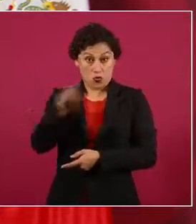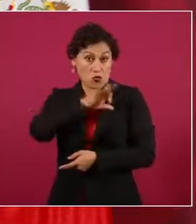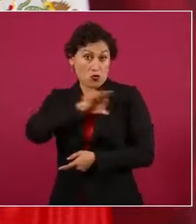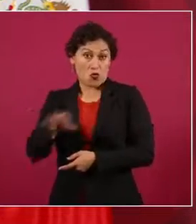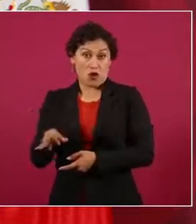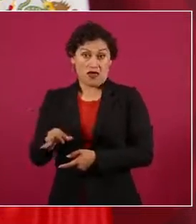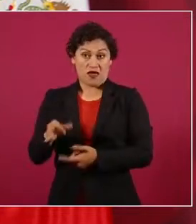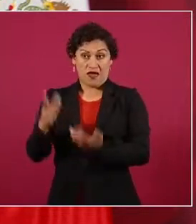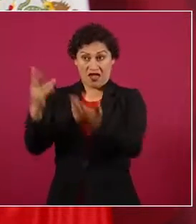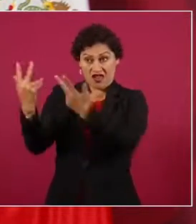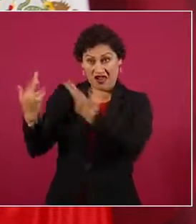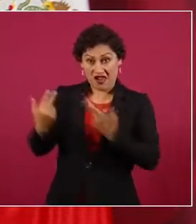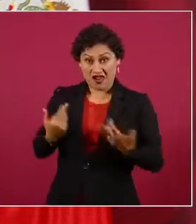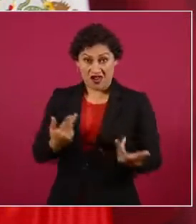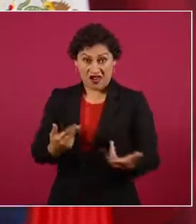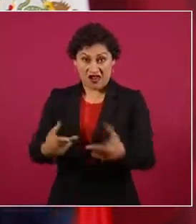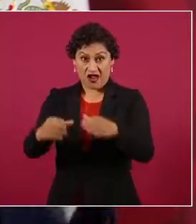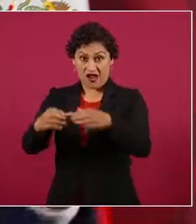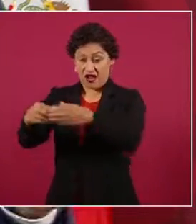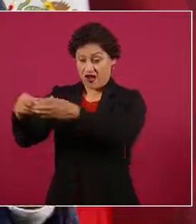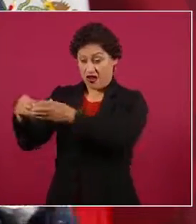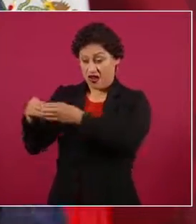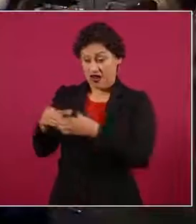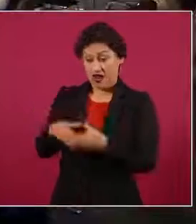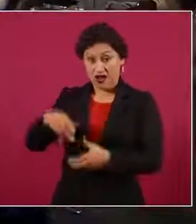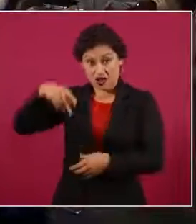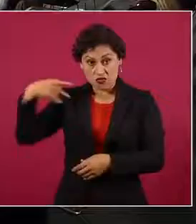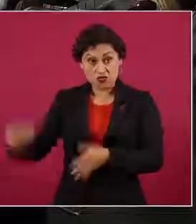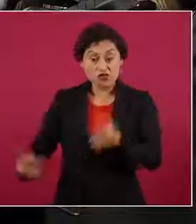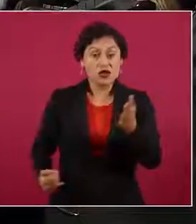afectar cenotes y hacer lo que yo quiera,